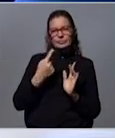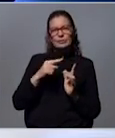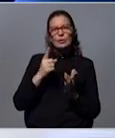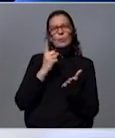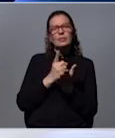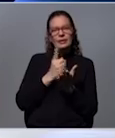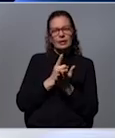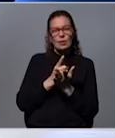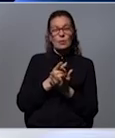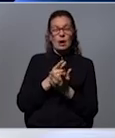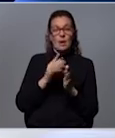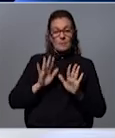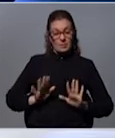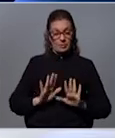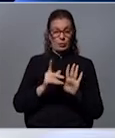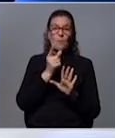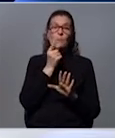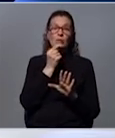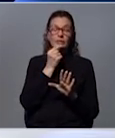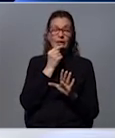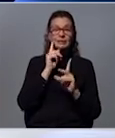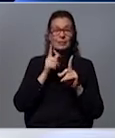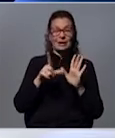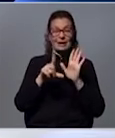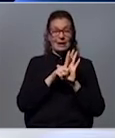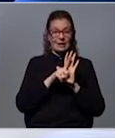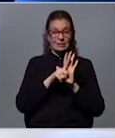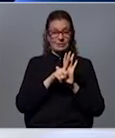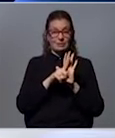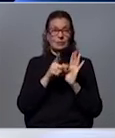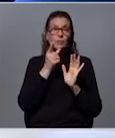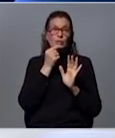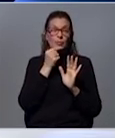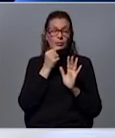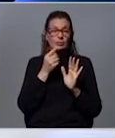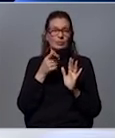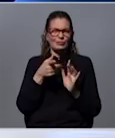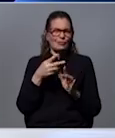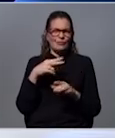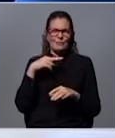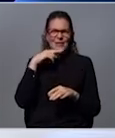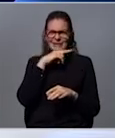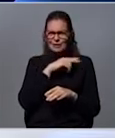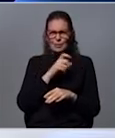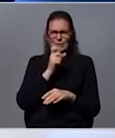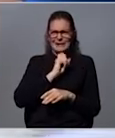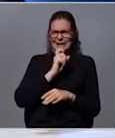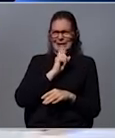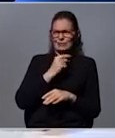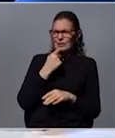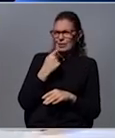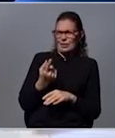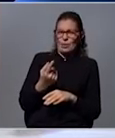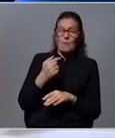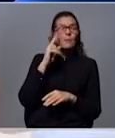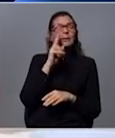exige una preparación policial y además cumplimiento de la ley de procedimiento policial y digo que es una gran falsedad una gran hipocresía porque miremos